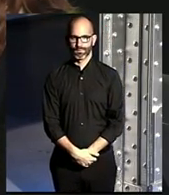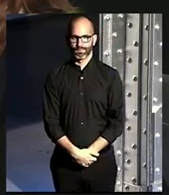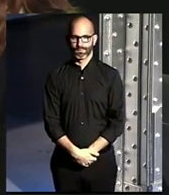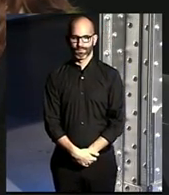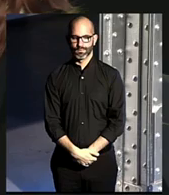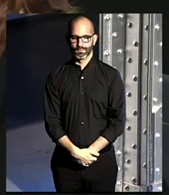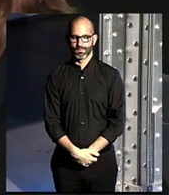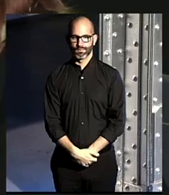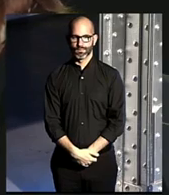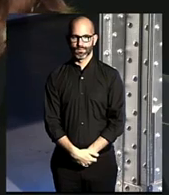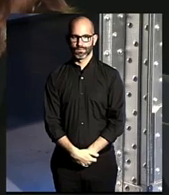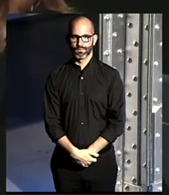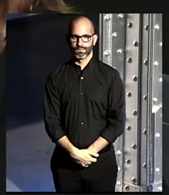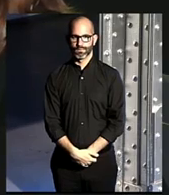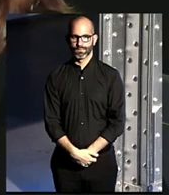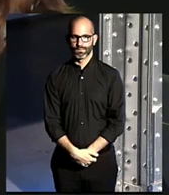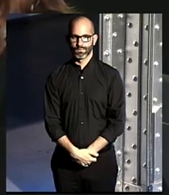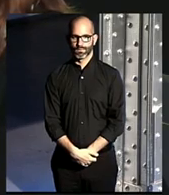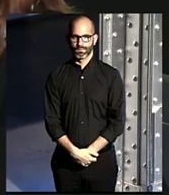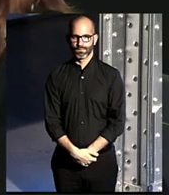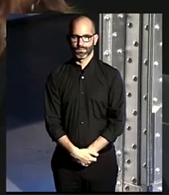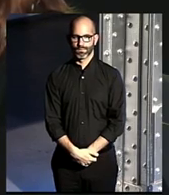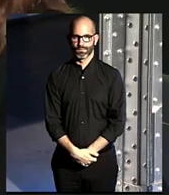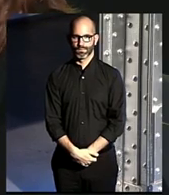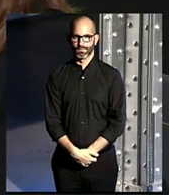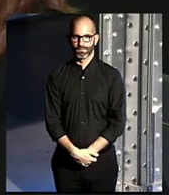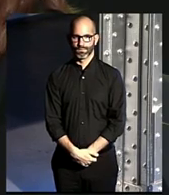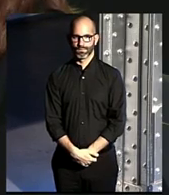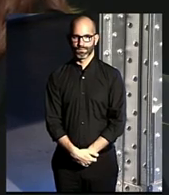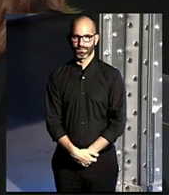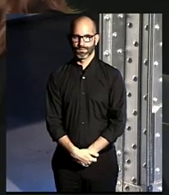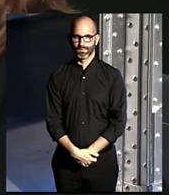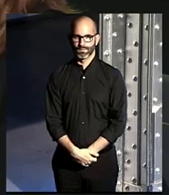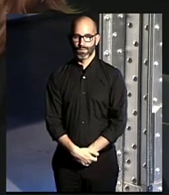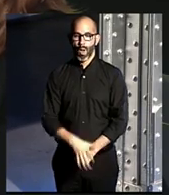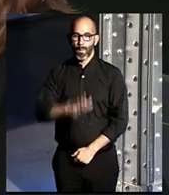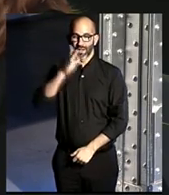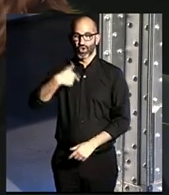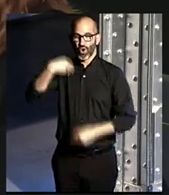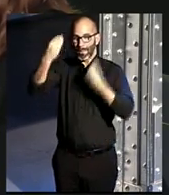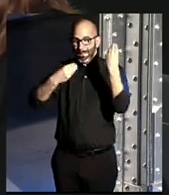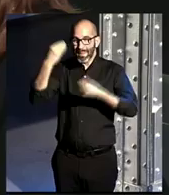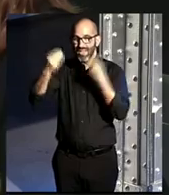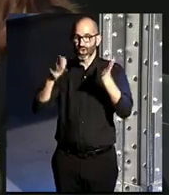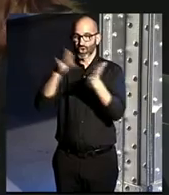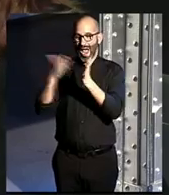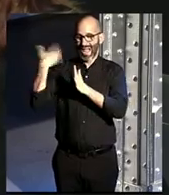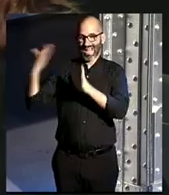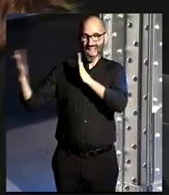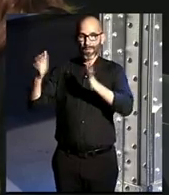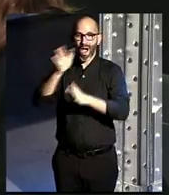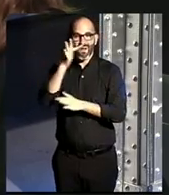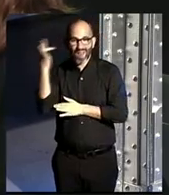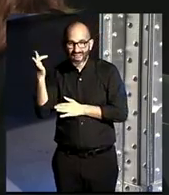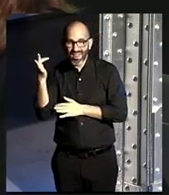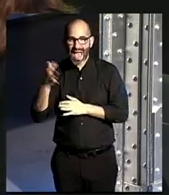was dwarfed by what happened in this particular case. Tiendo a pensar que lo que pasó en Francia